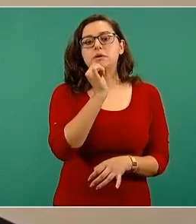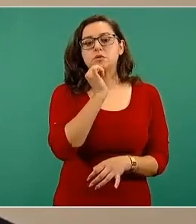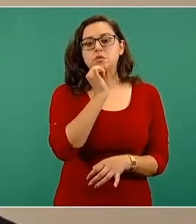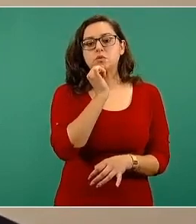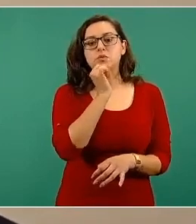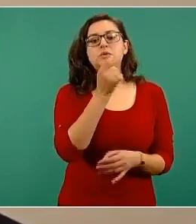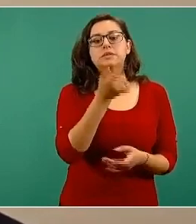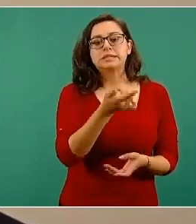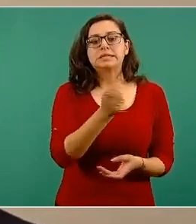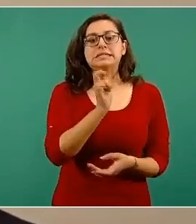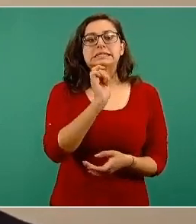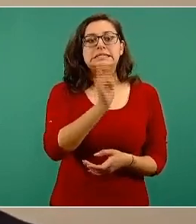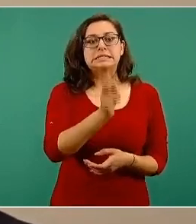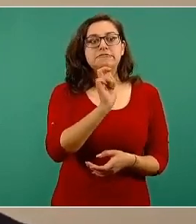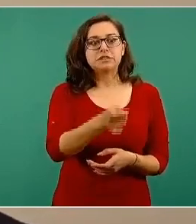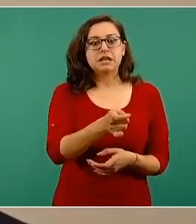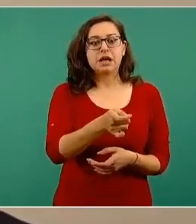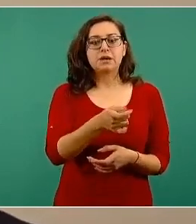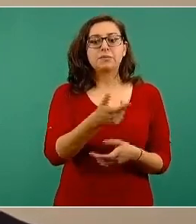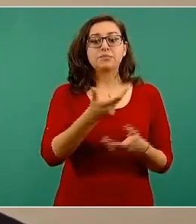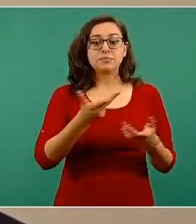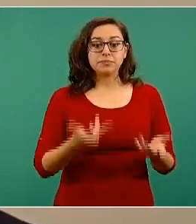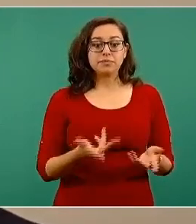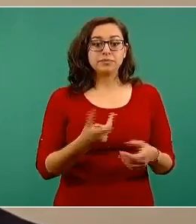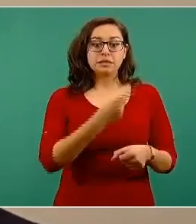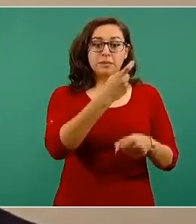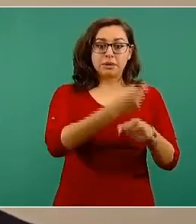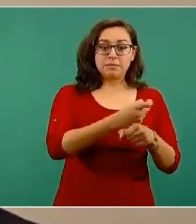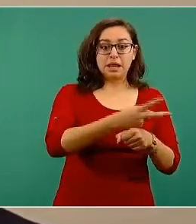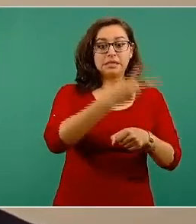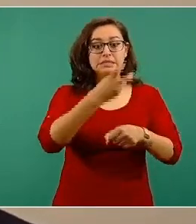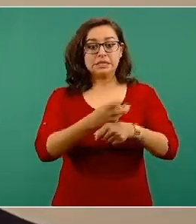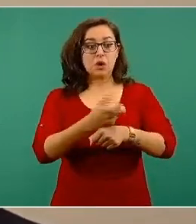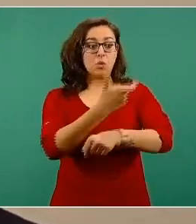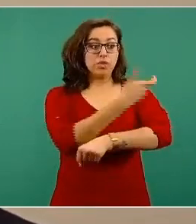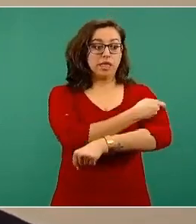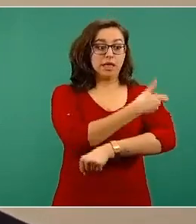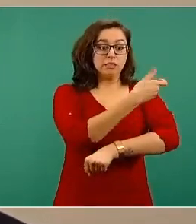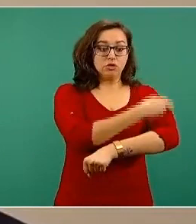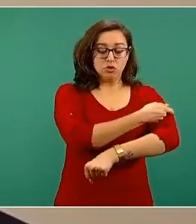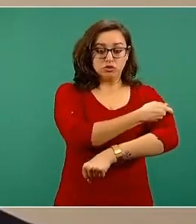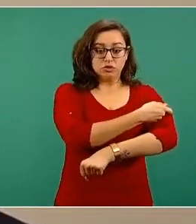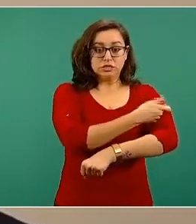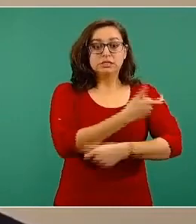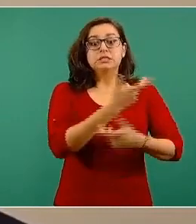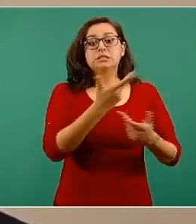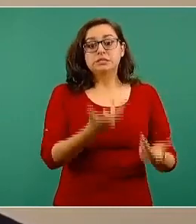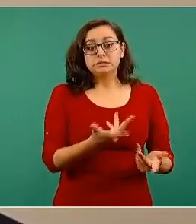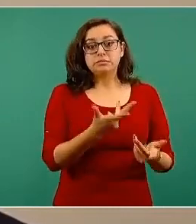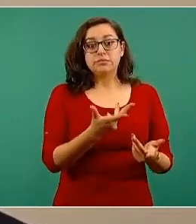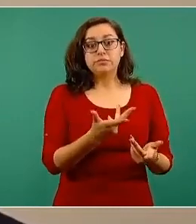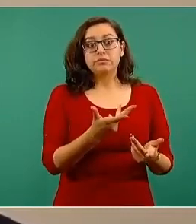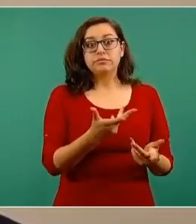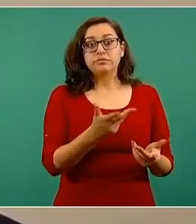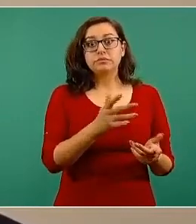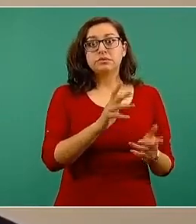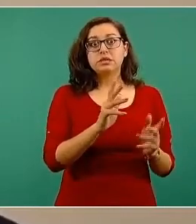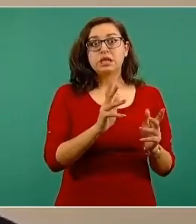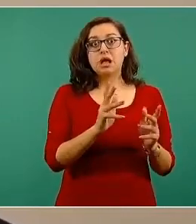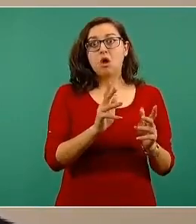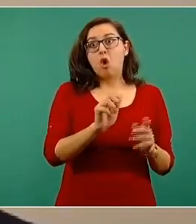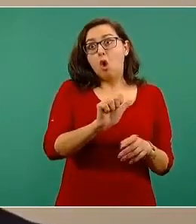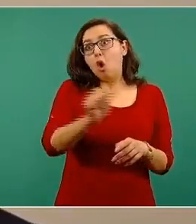hablando tanto de su primera como de su segunda dosis, todavía no se puede empezar, al menos no de manera importante